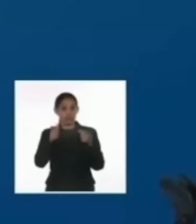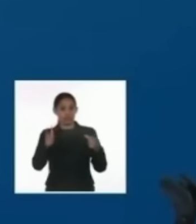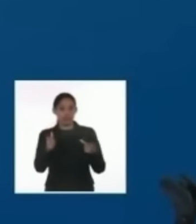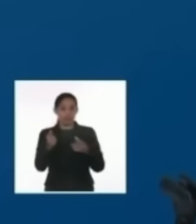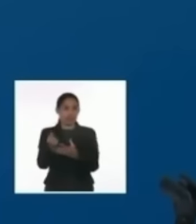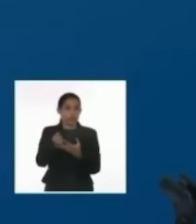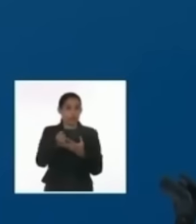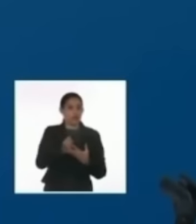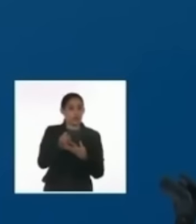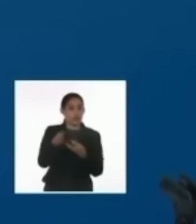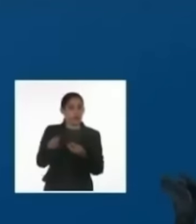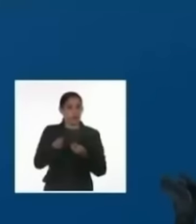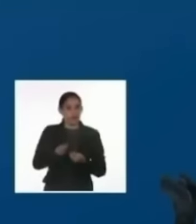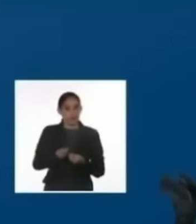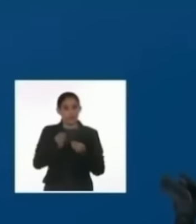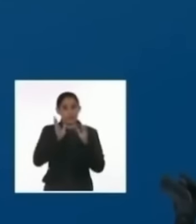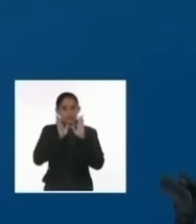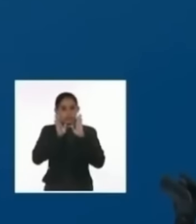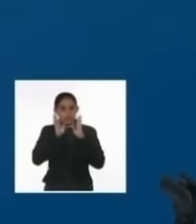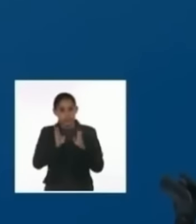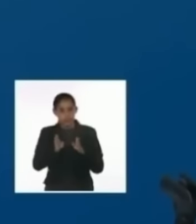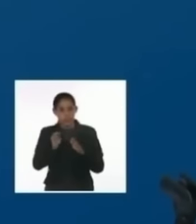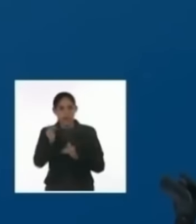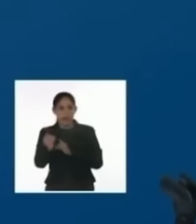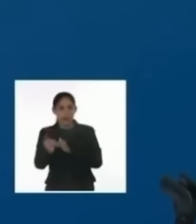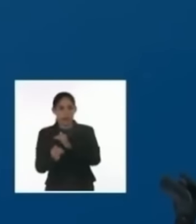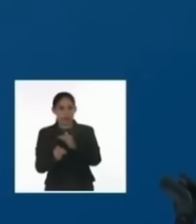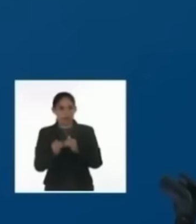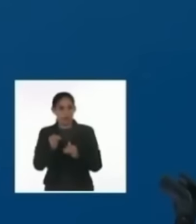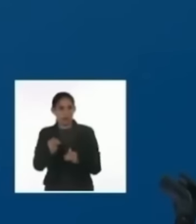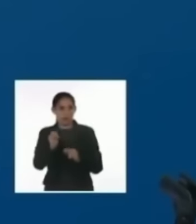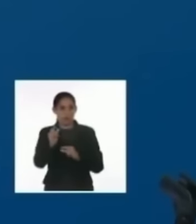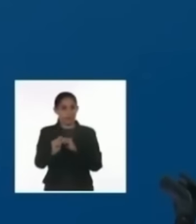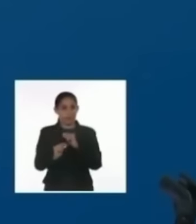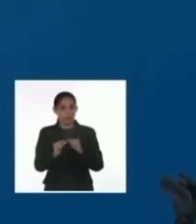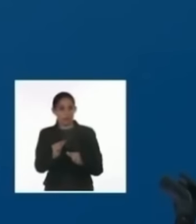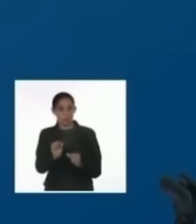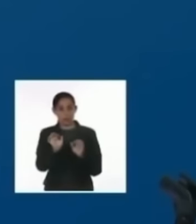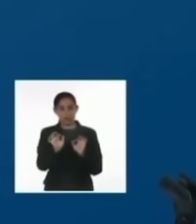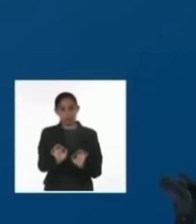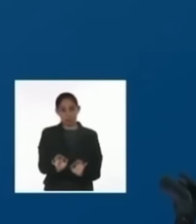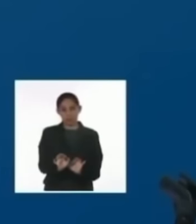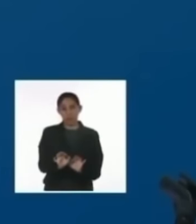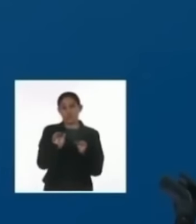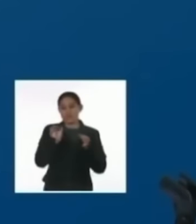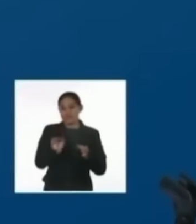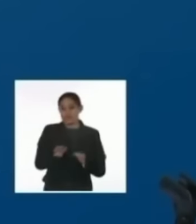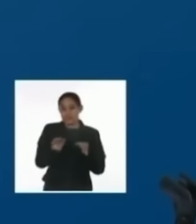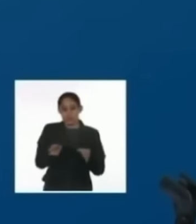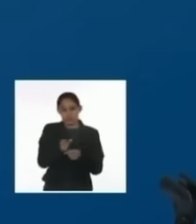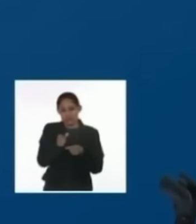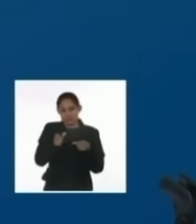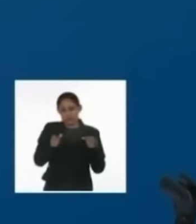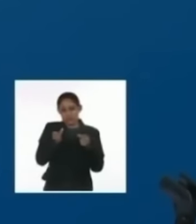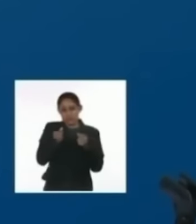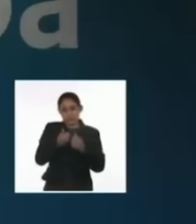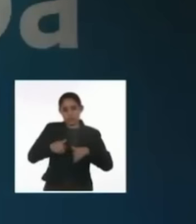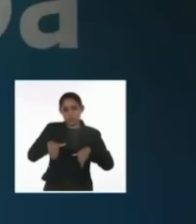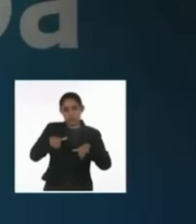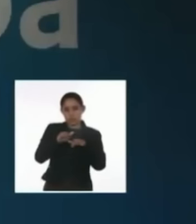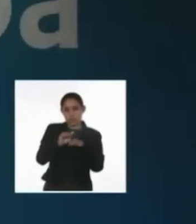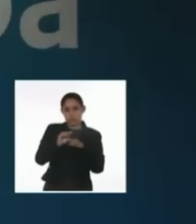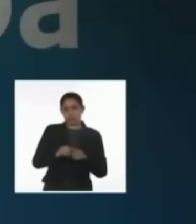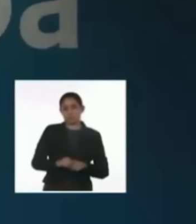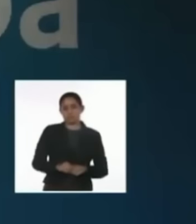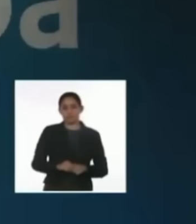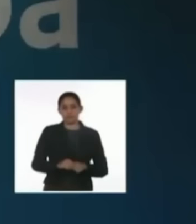avisar que vamos avanzando en un proceso que siempre es dilatado de estabilización macroeconómica y